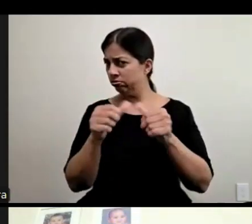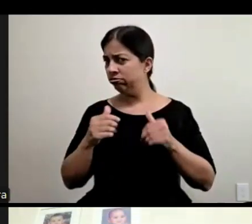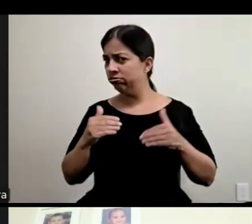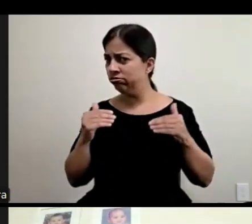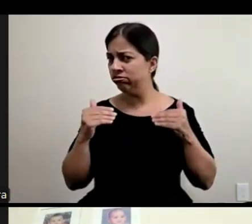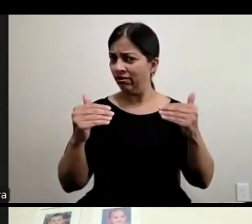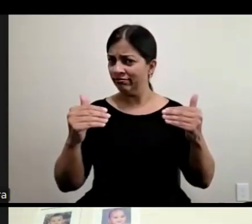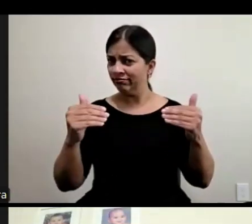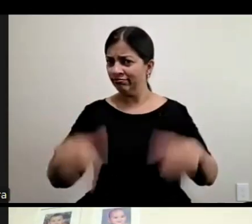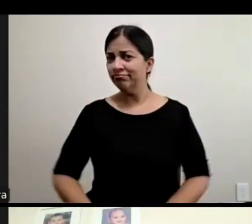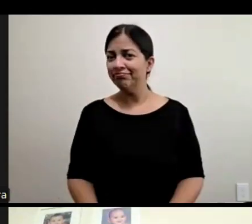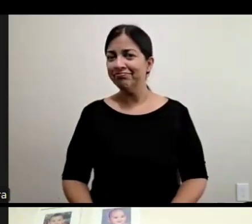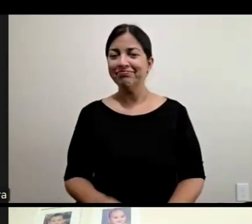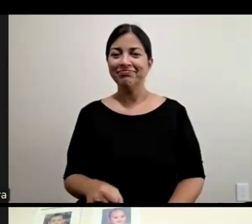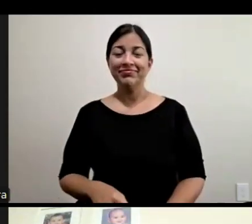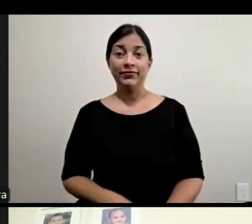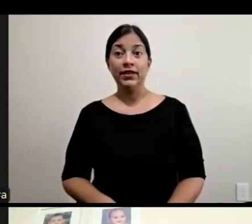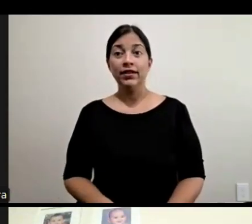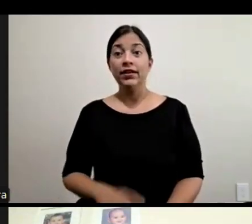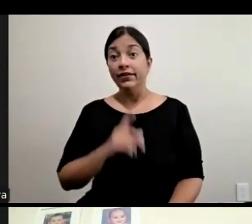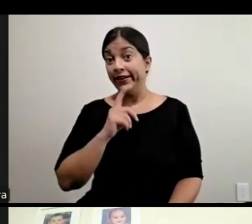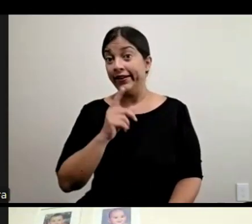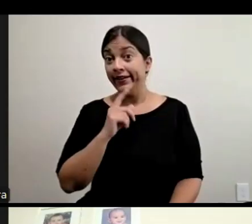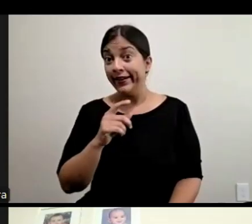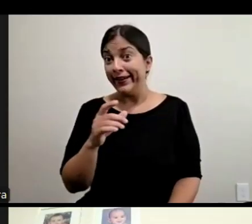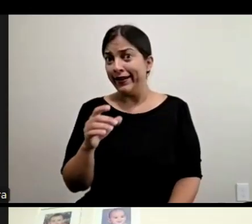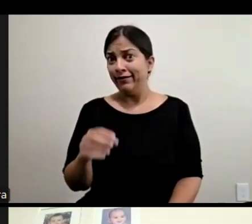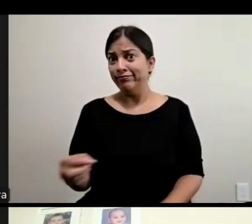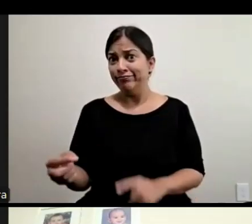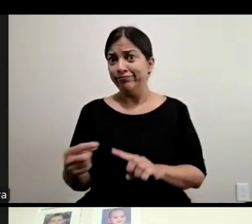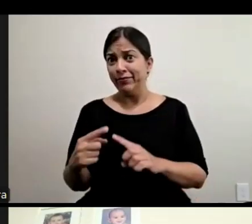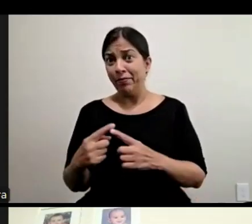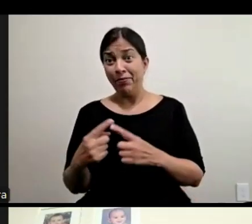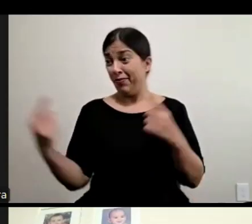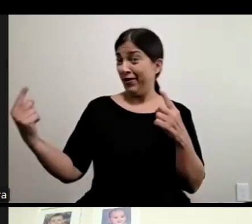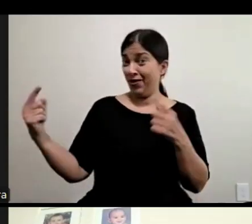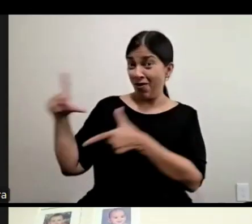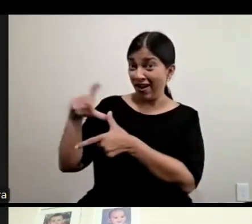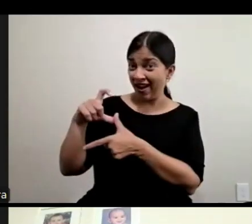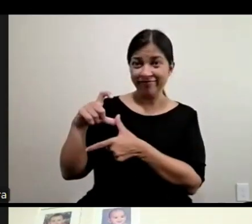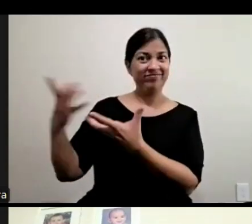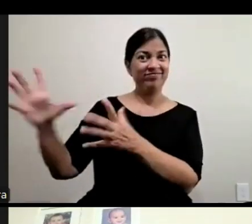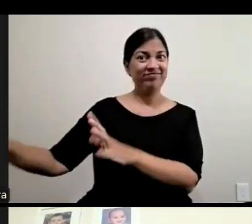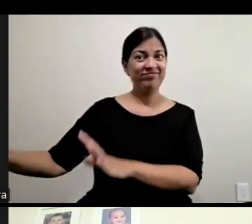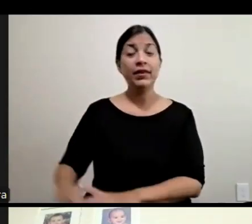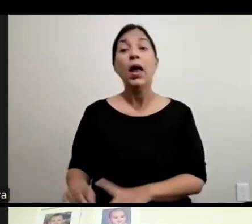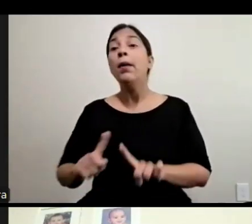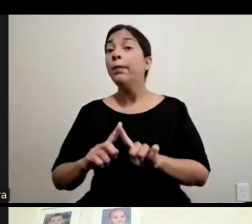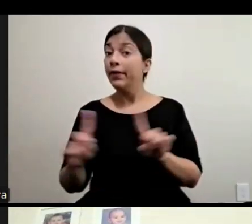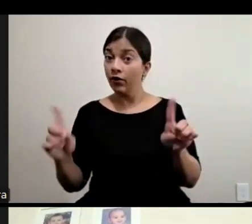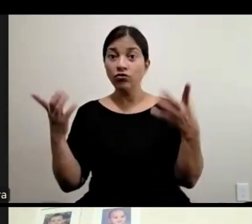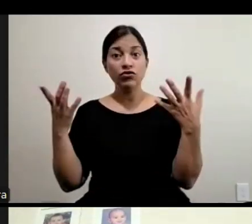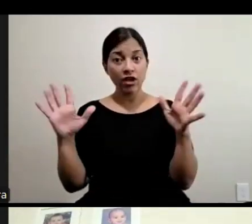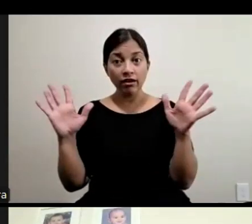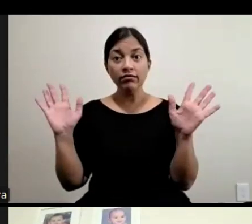Nos aguantamos el calor porque de verdad que el otro extremo no lo queremos por. No, pero estamos ya, ¿verdad? En el mes